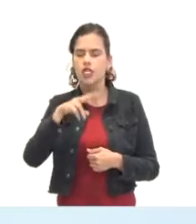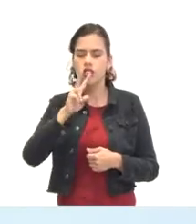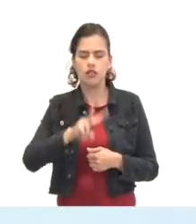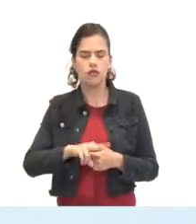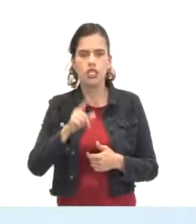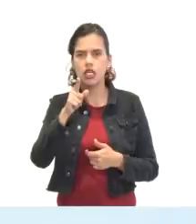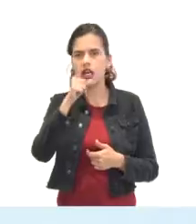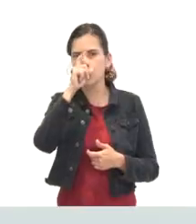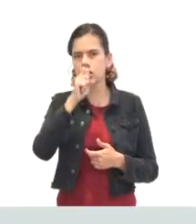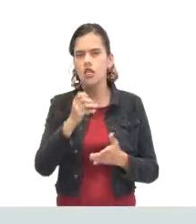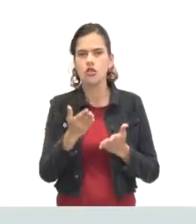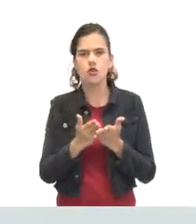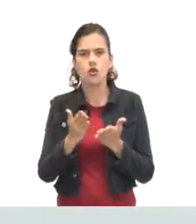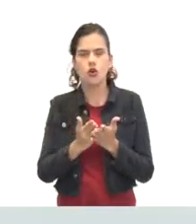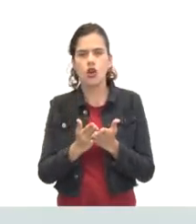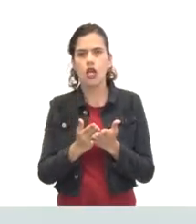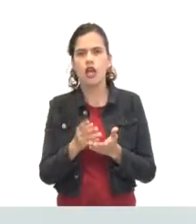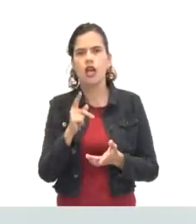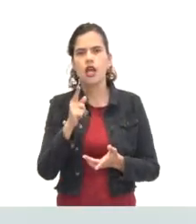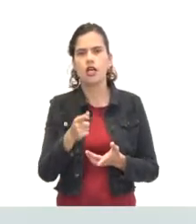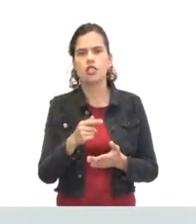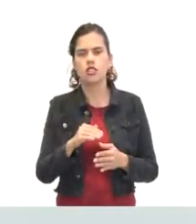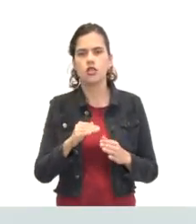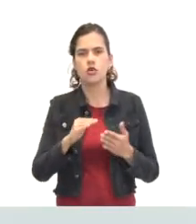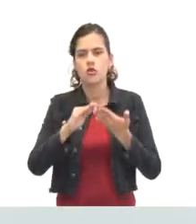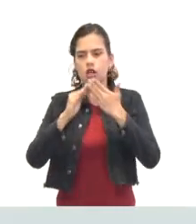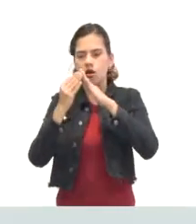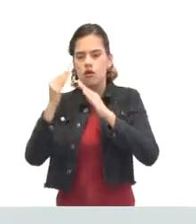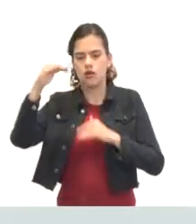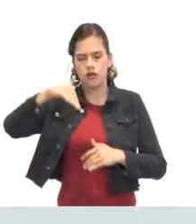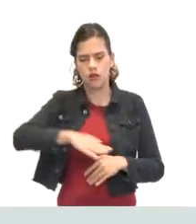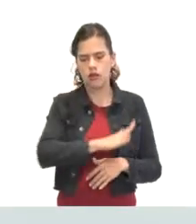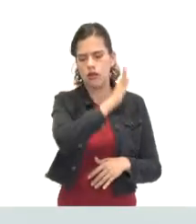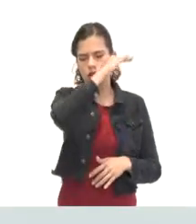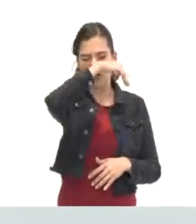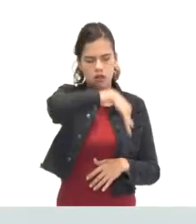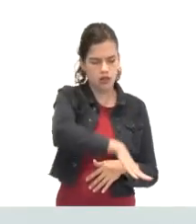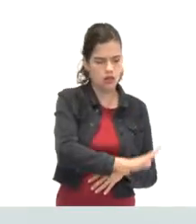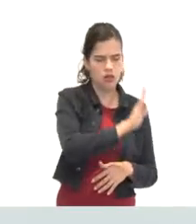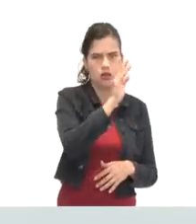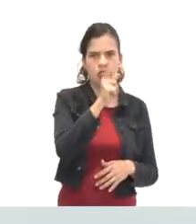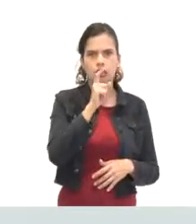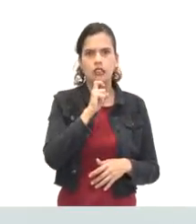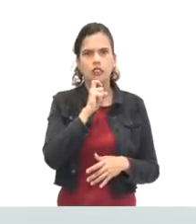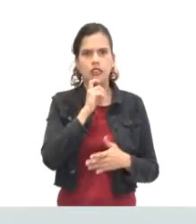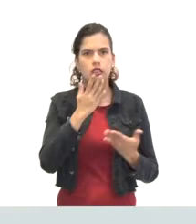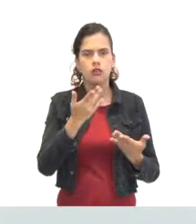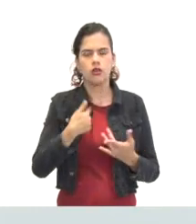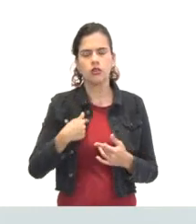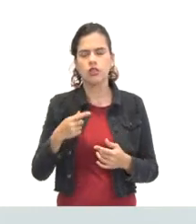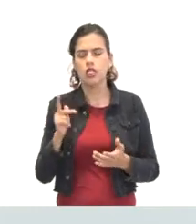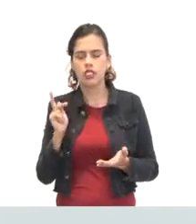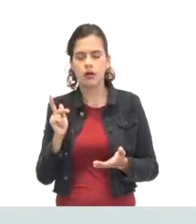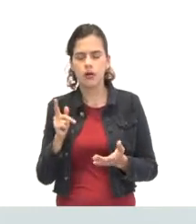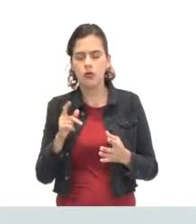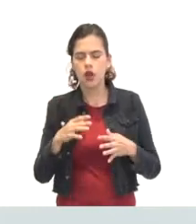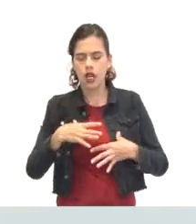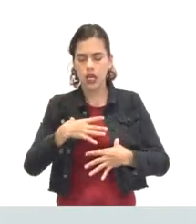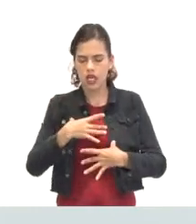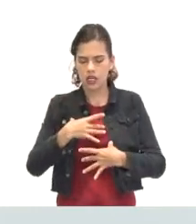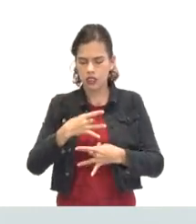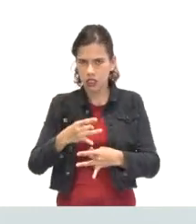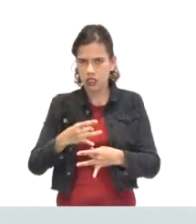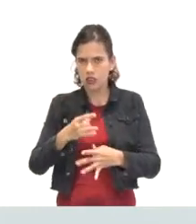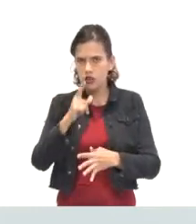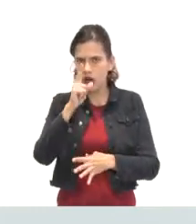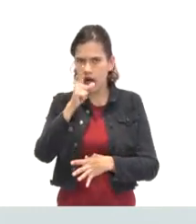definitivamente este año escolar ha sido una montaña rusa en varios aspectos. Cuando ya nos estábamos adaptando